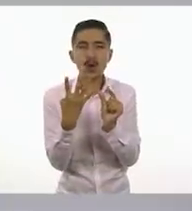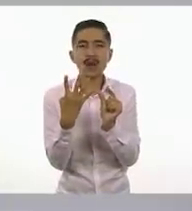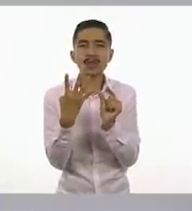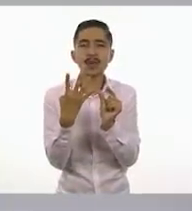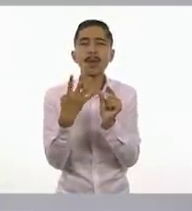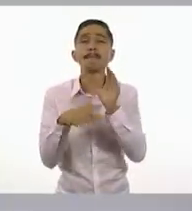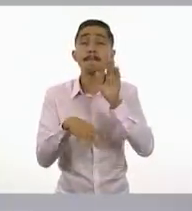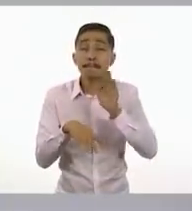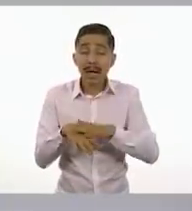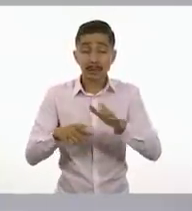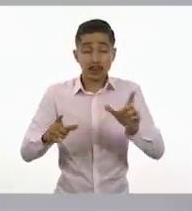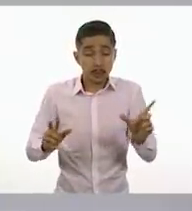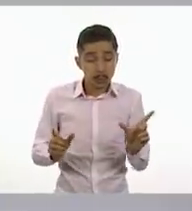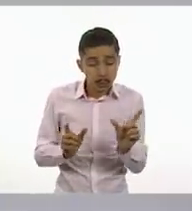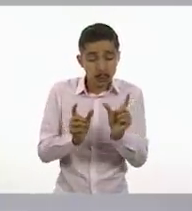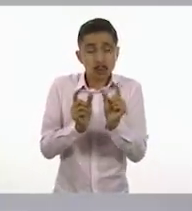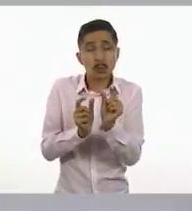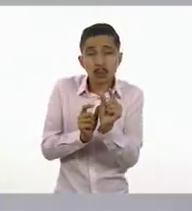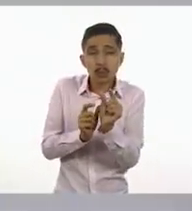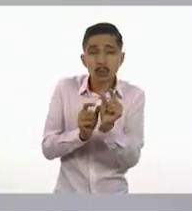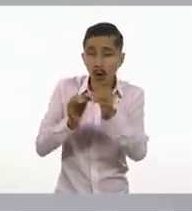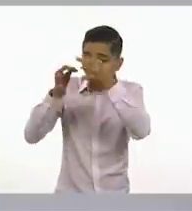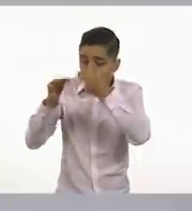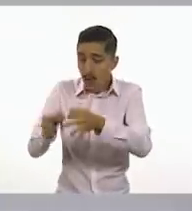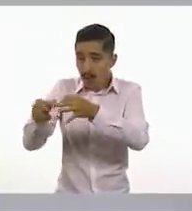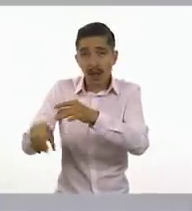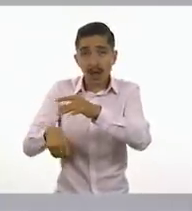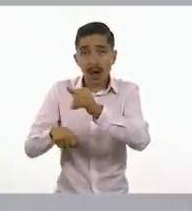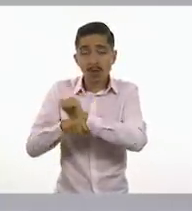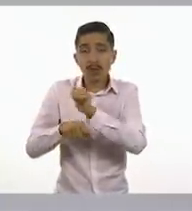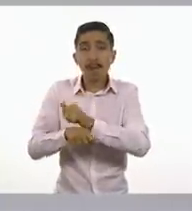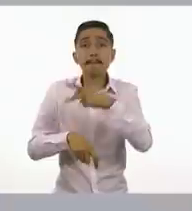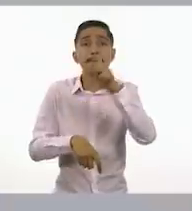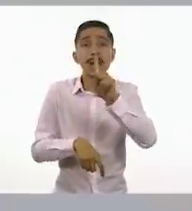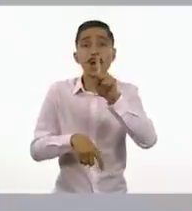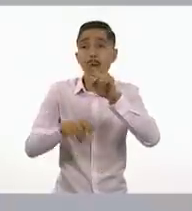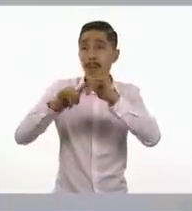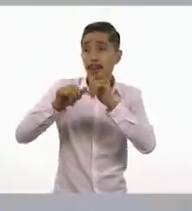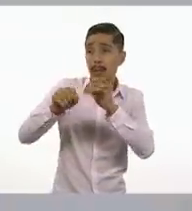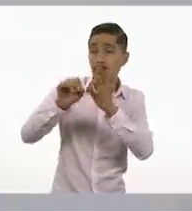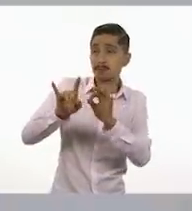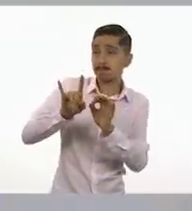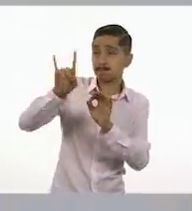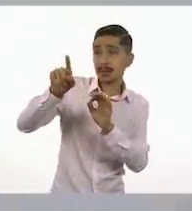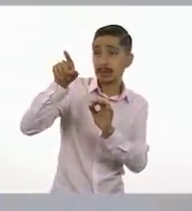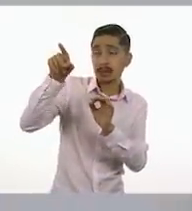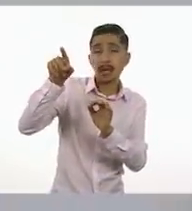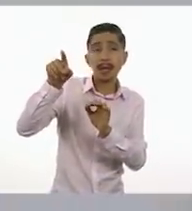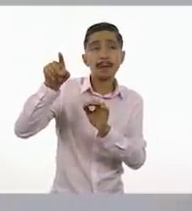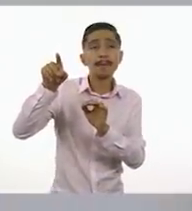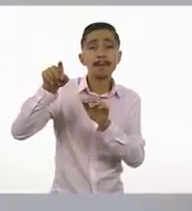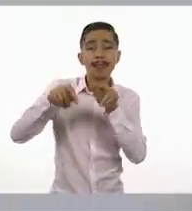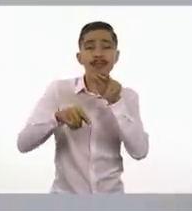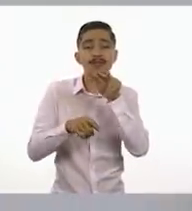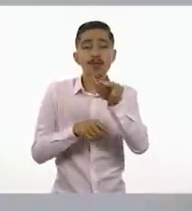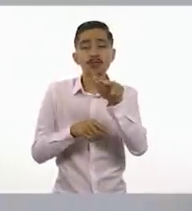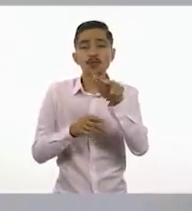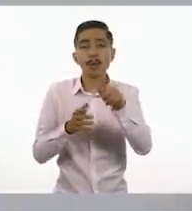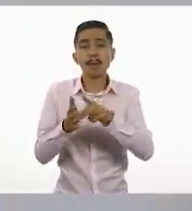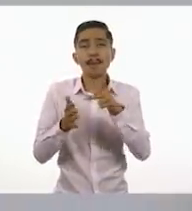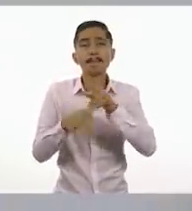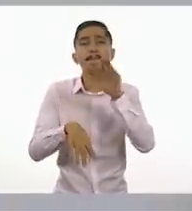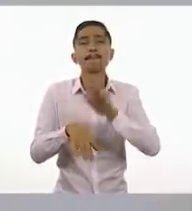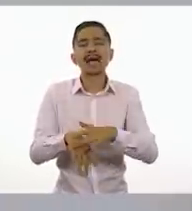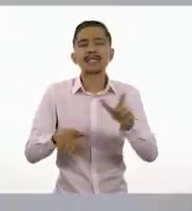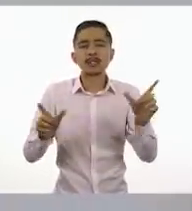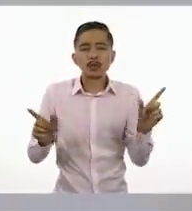veces más pequeño que el auto original, mientras que la maqueta más grande solo es 18 veces más pequeña